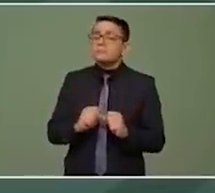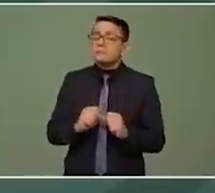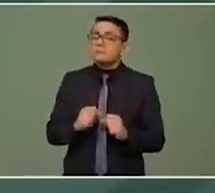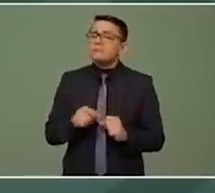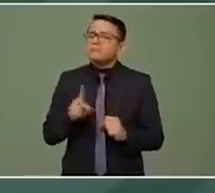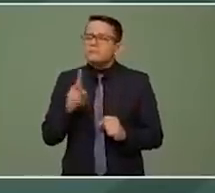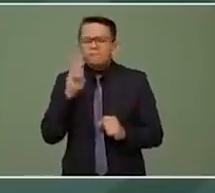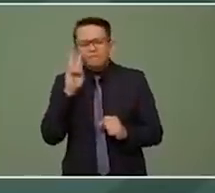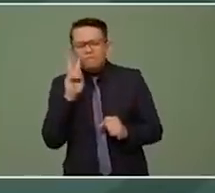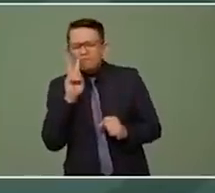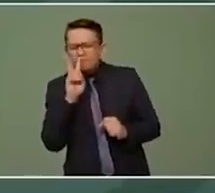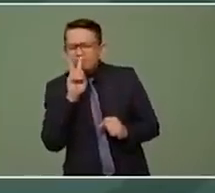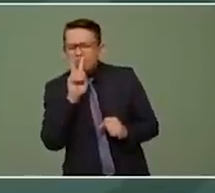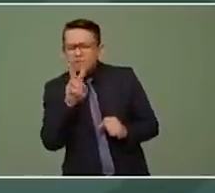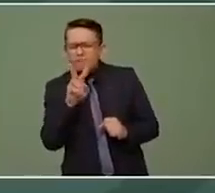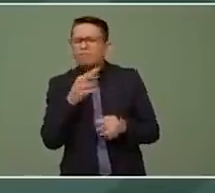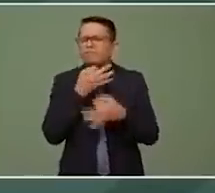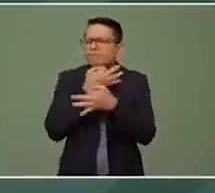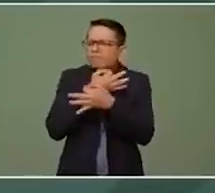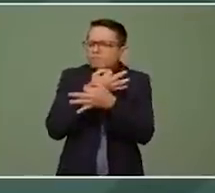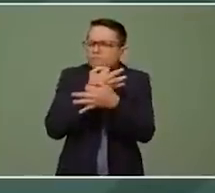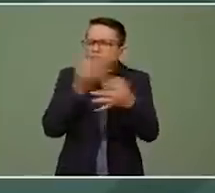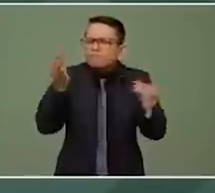vamos a informar